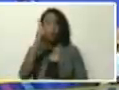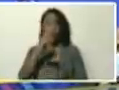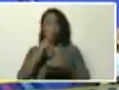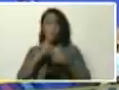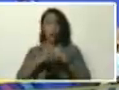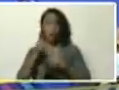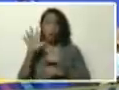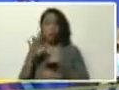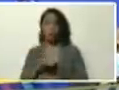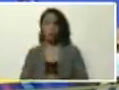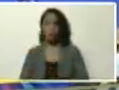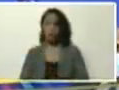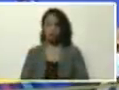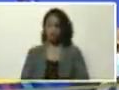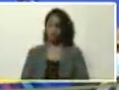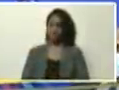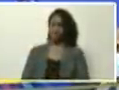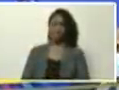hizo